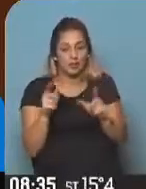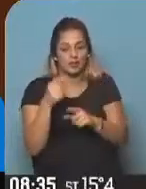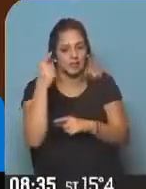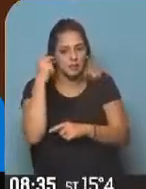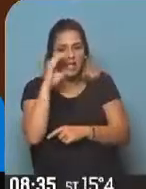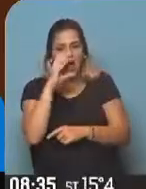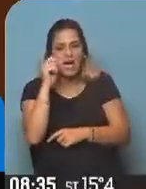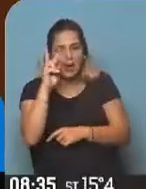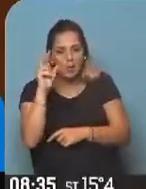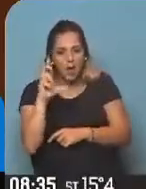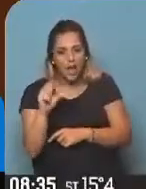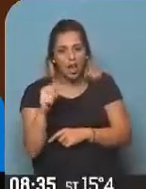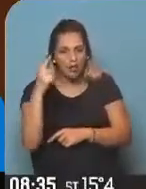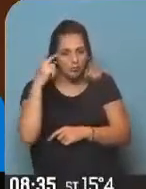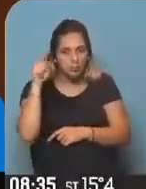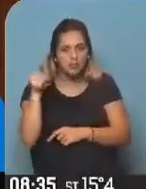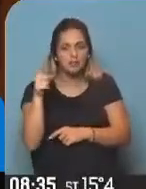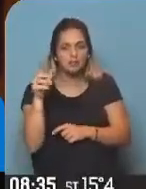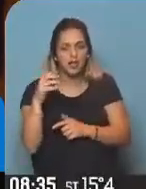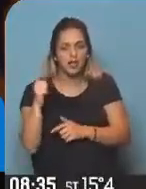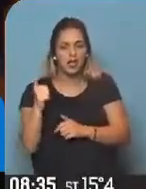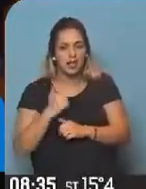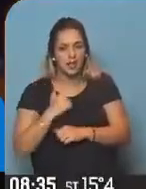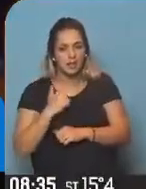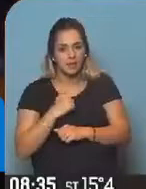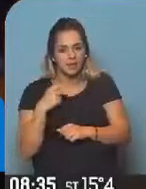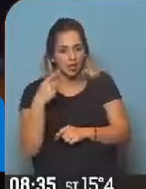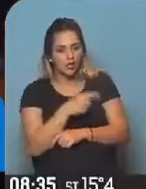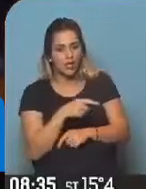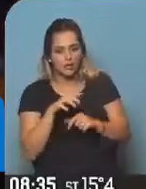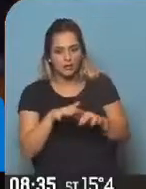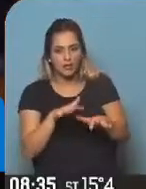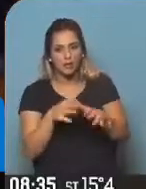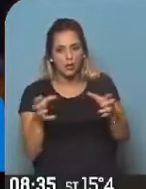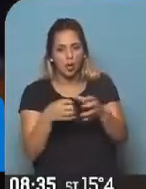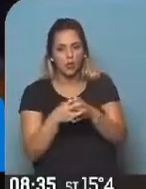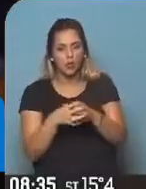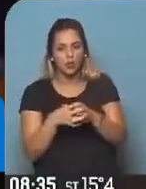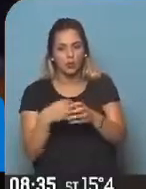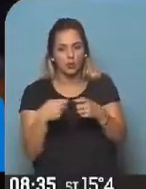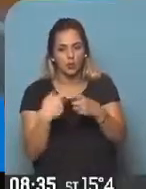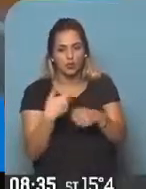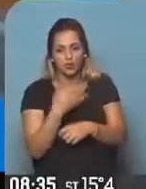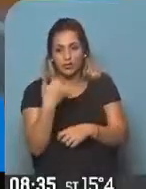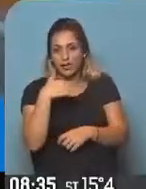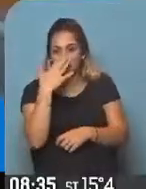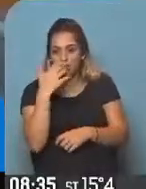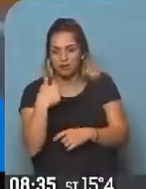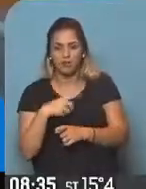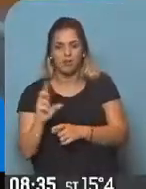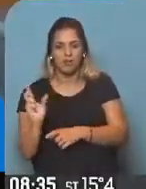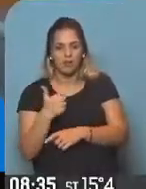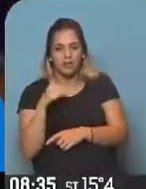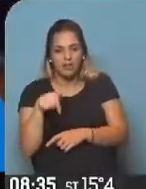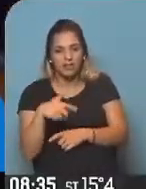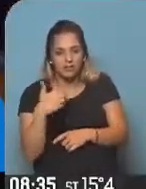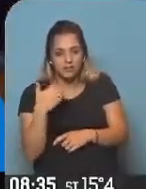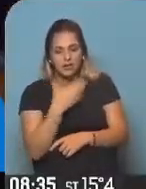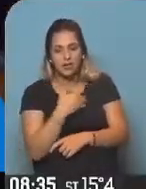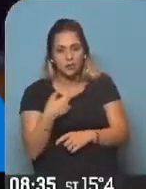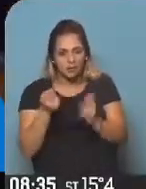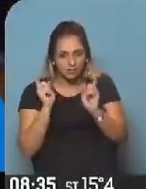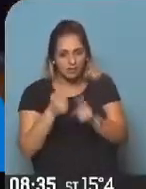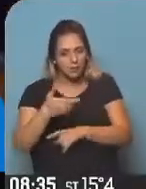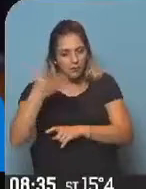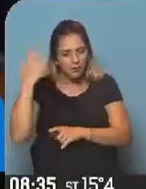supuesto que era un militante contra militar por un movimiento social cristiano en córdoba agente de este gobierno en gente de este gobierno